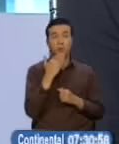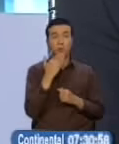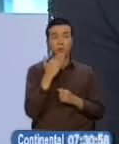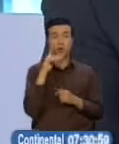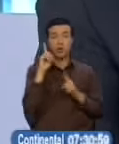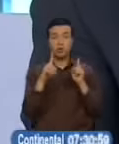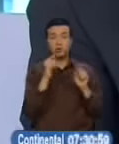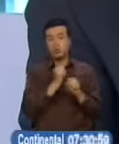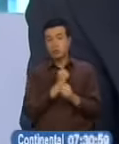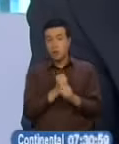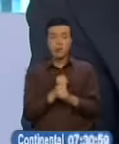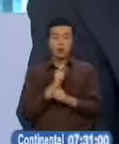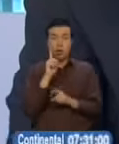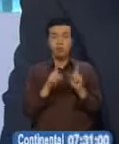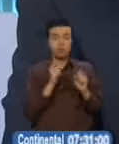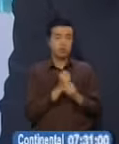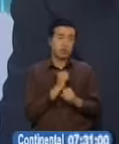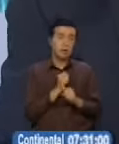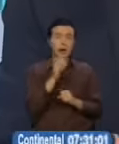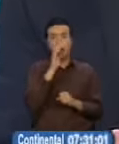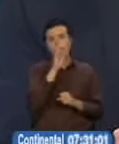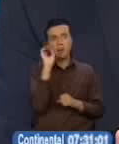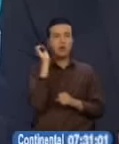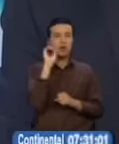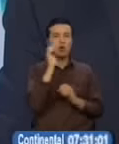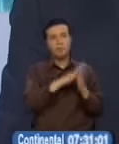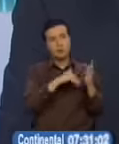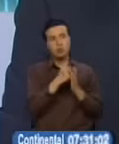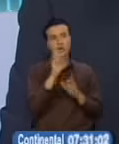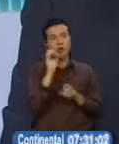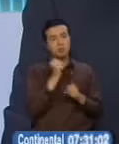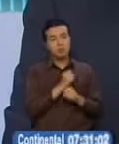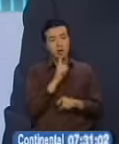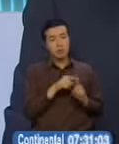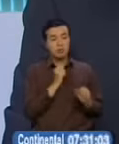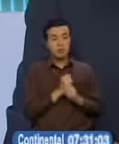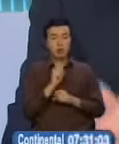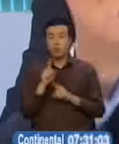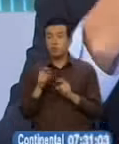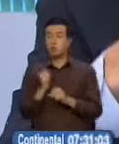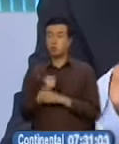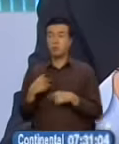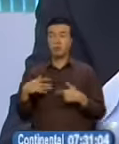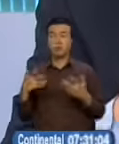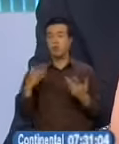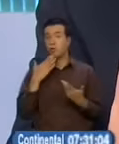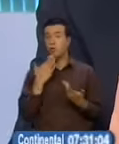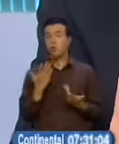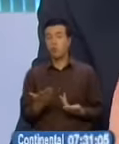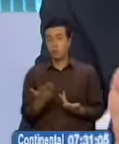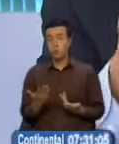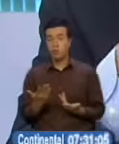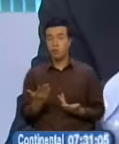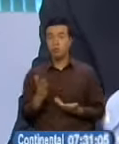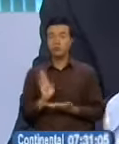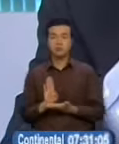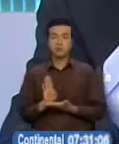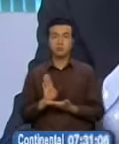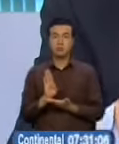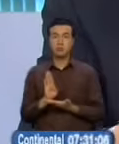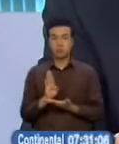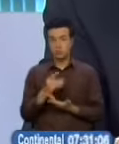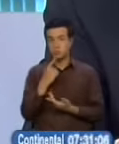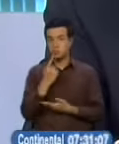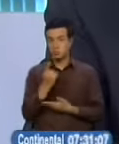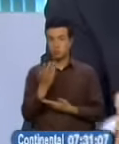trabajan, que tienen actividad, y hay momentos que no lo tienen. ¿Cómo entonces asegurar, y valga la redundancia, que lo hago de adrede